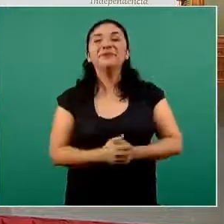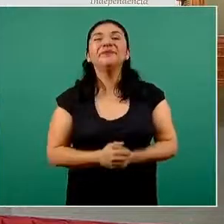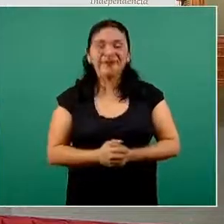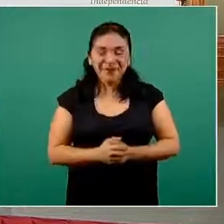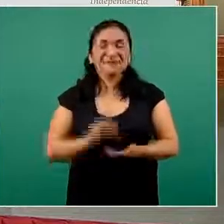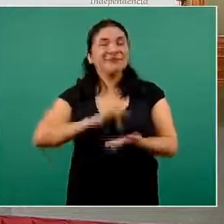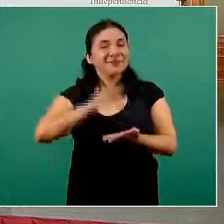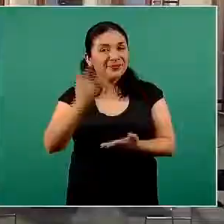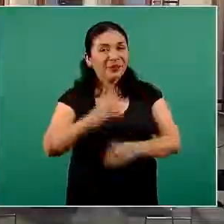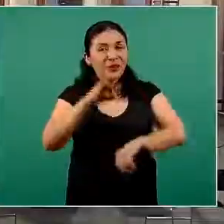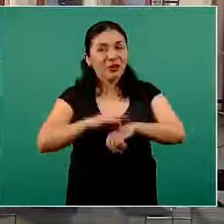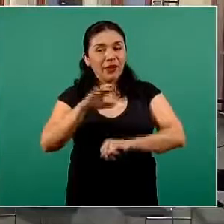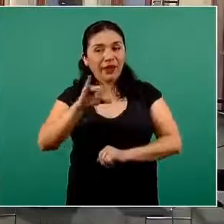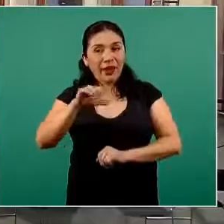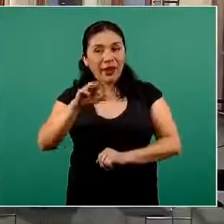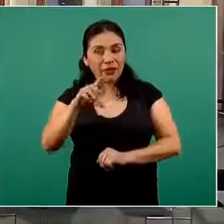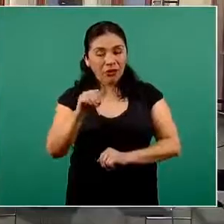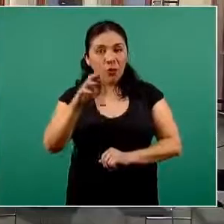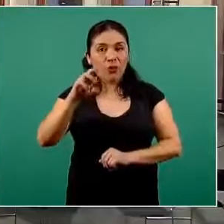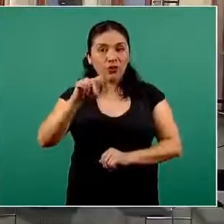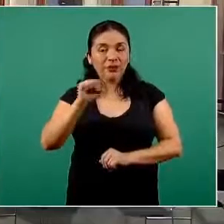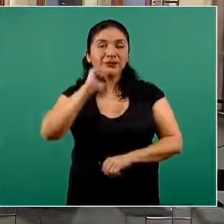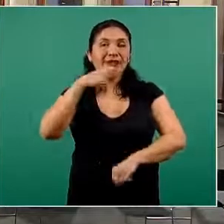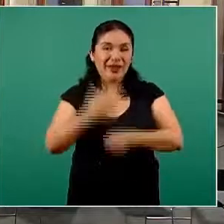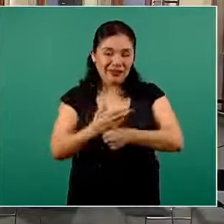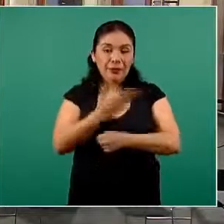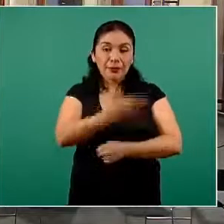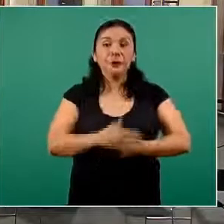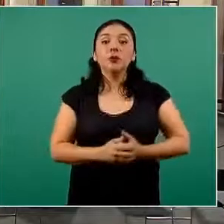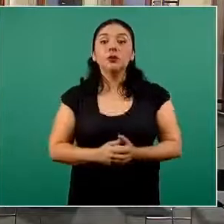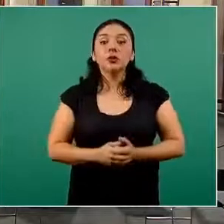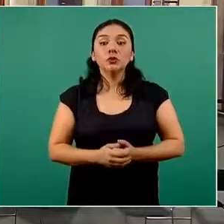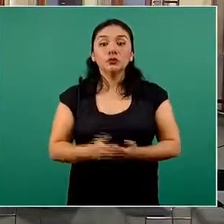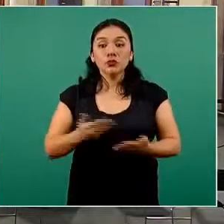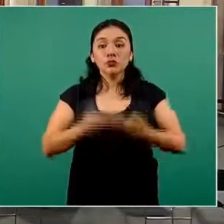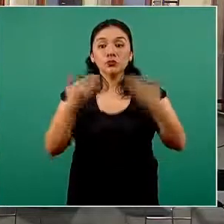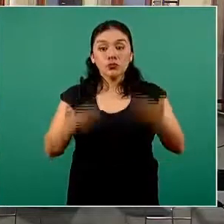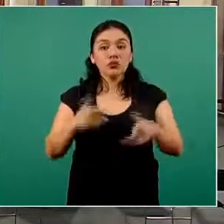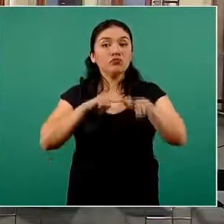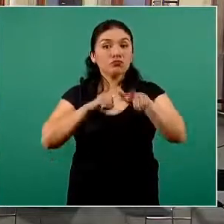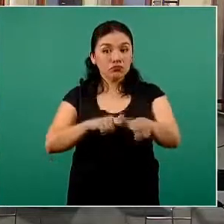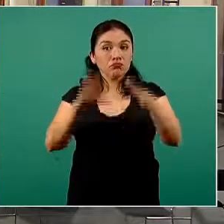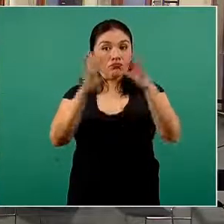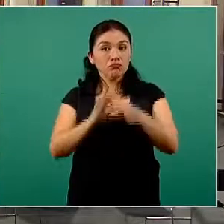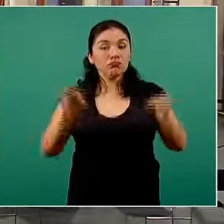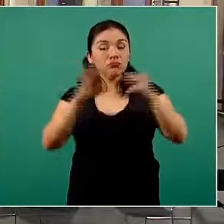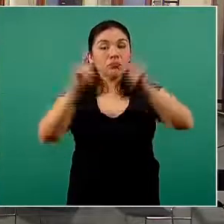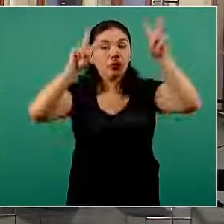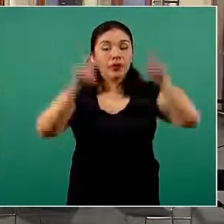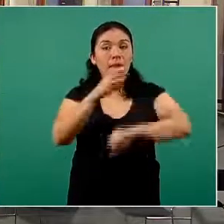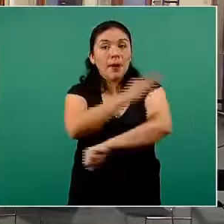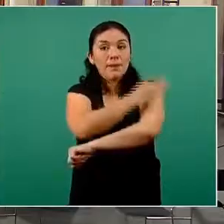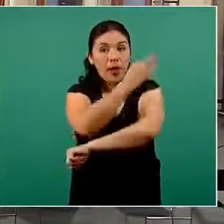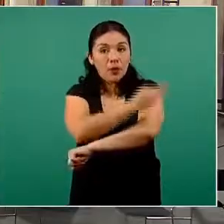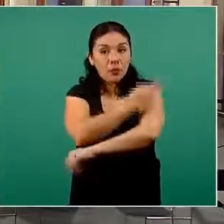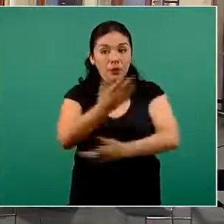Gracias, doctor Ricardo Cortés, secretario Martínez Heine. Pues vamos a continuar entonces con el segmento de